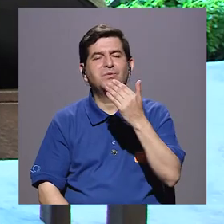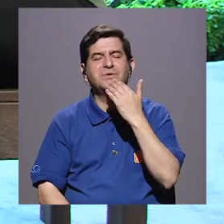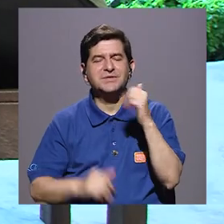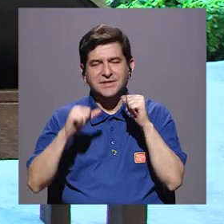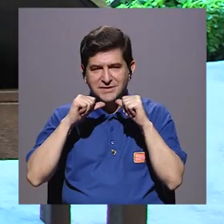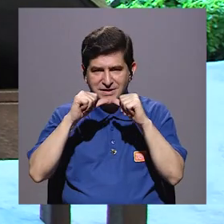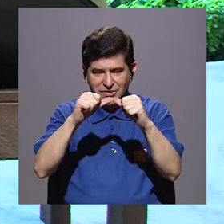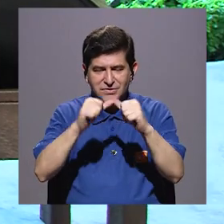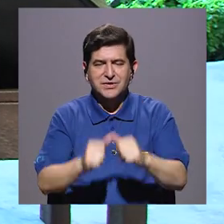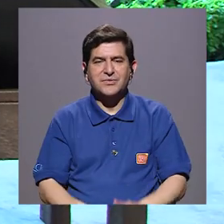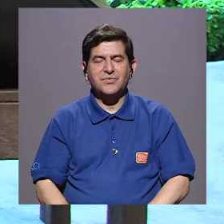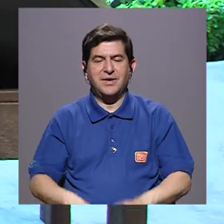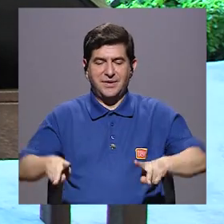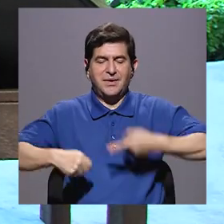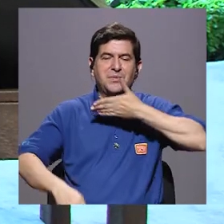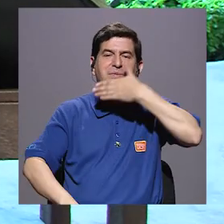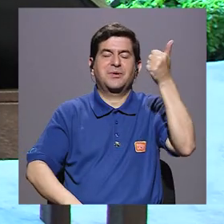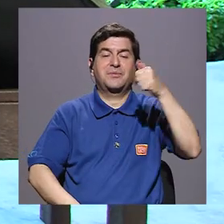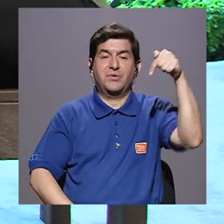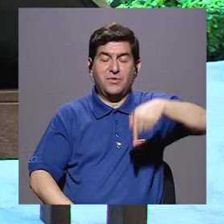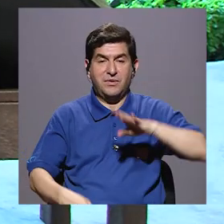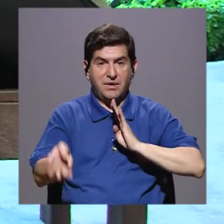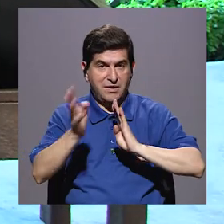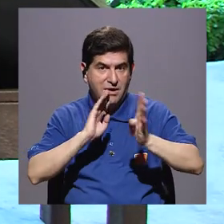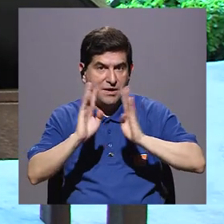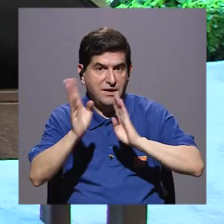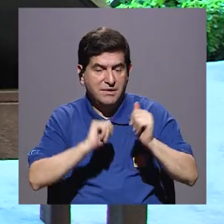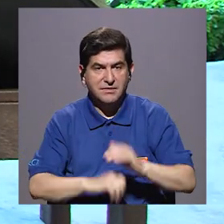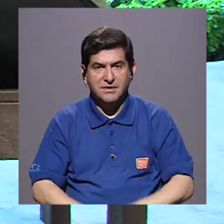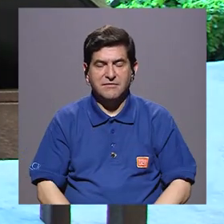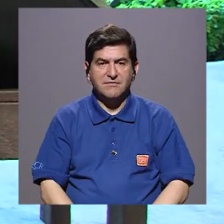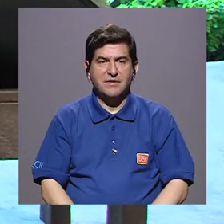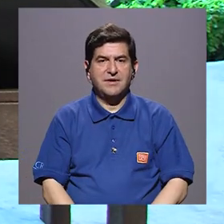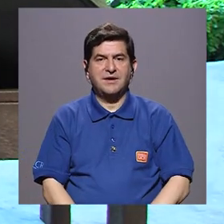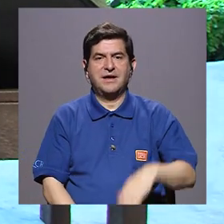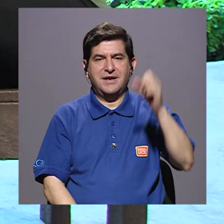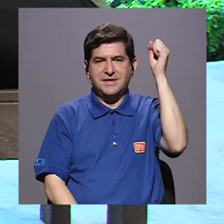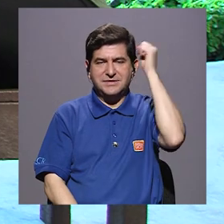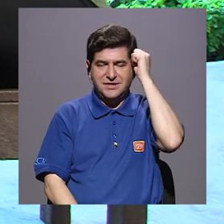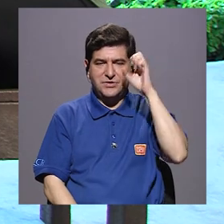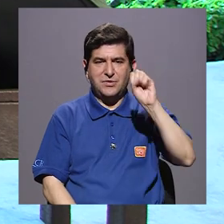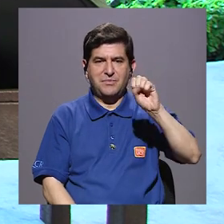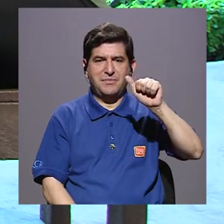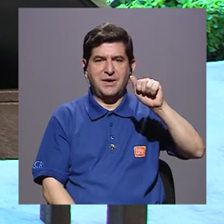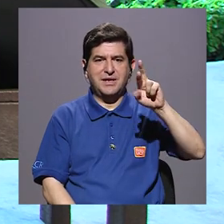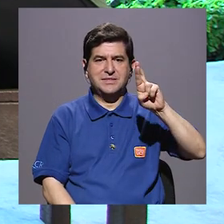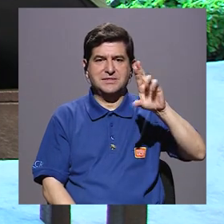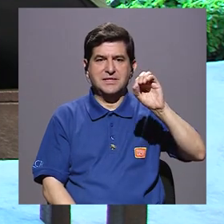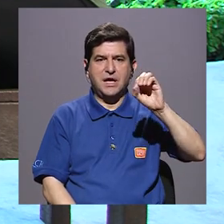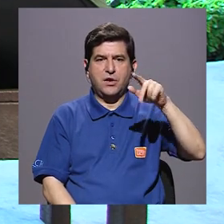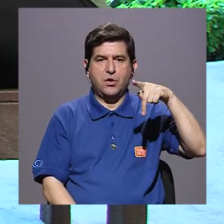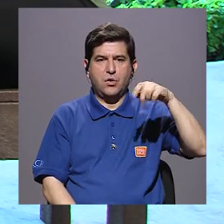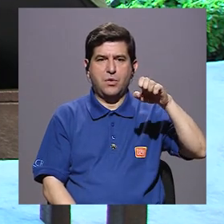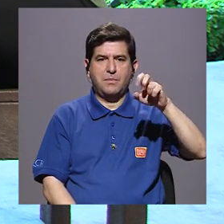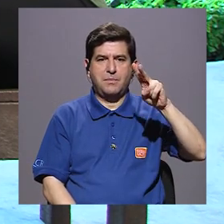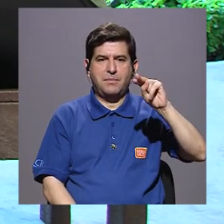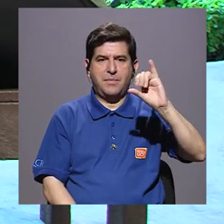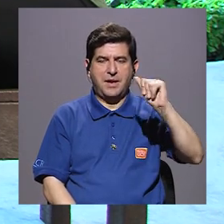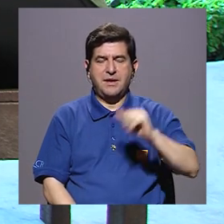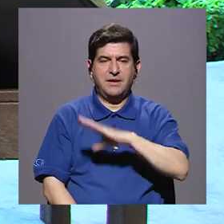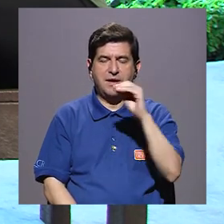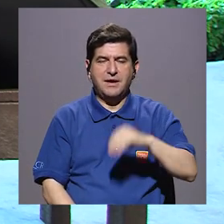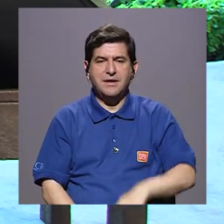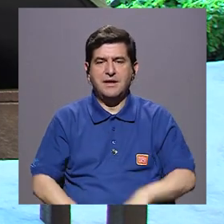Gracias por continuar con nosotros en Vivir Mejor. Estamos conversando acerca del síndrome de sarcopenia y cómo a través